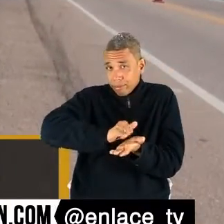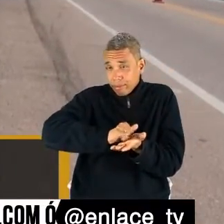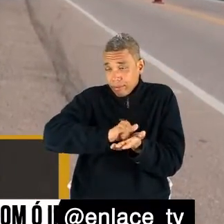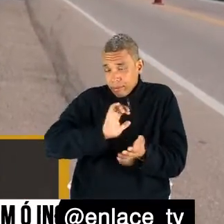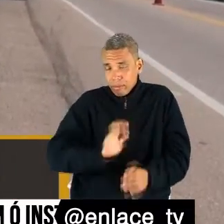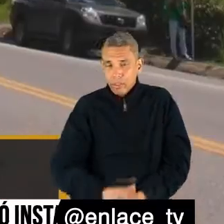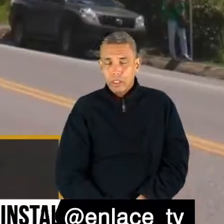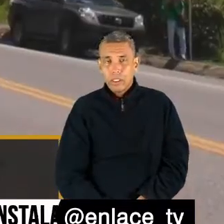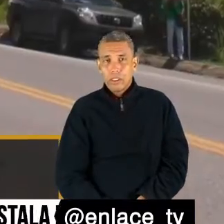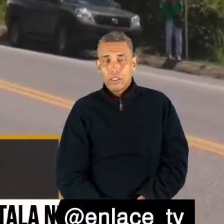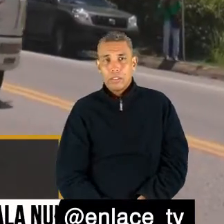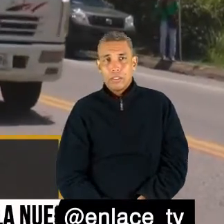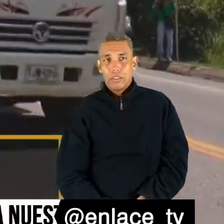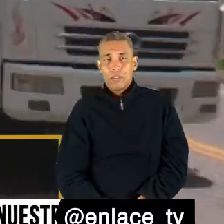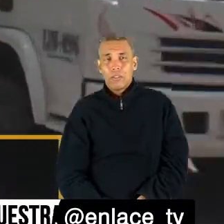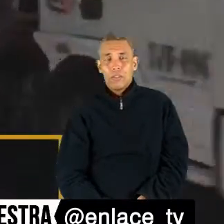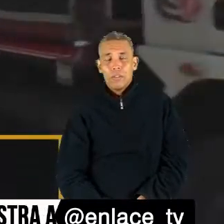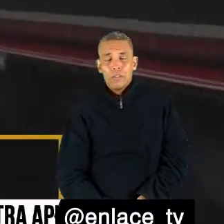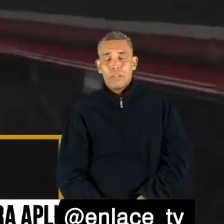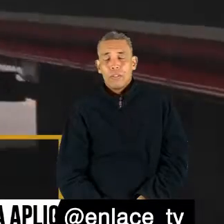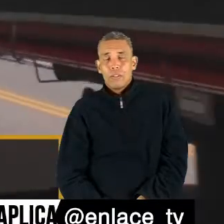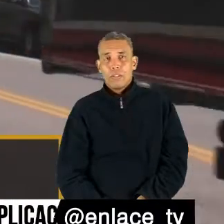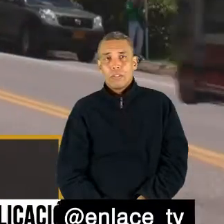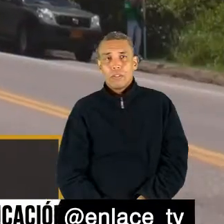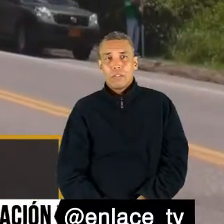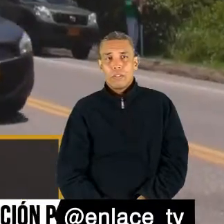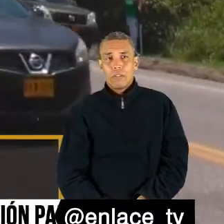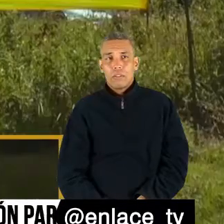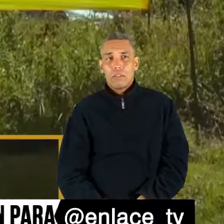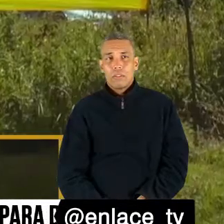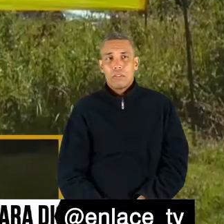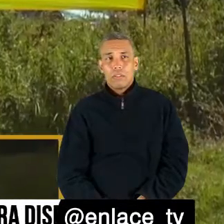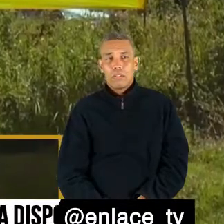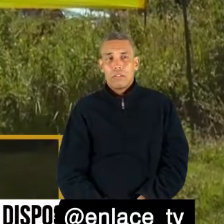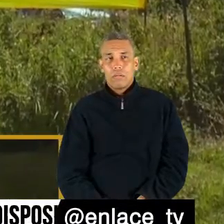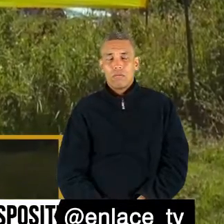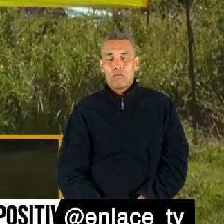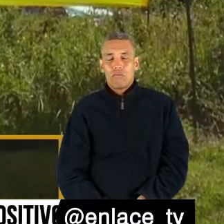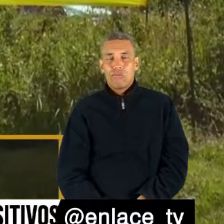de nosotros allá es, por ejemplo, las vías de penetración,